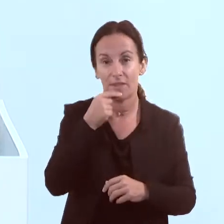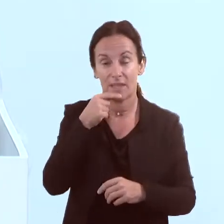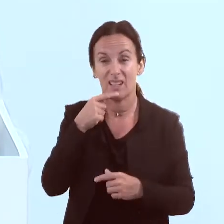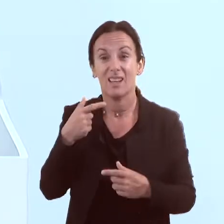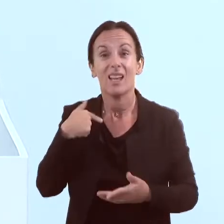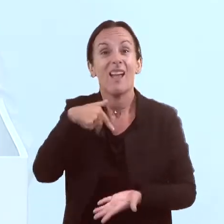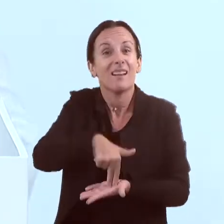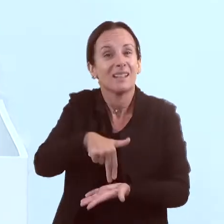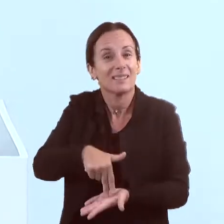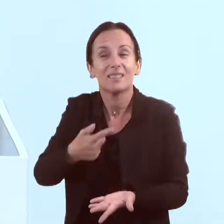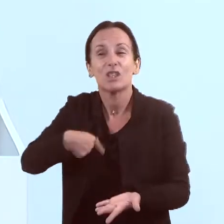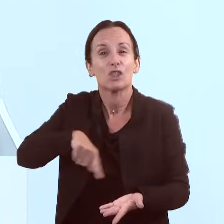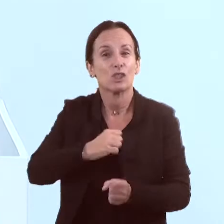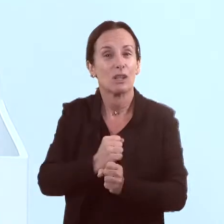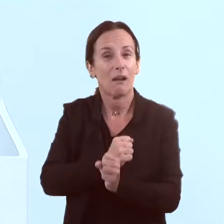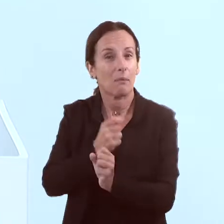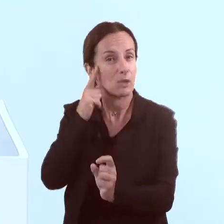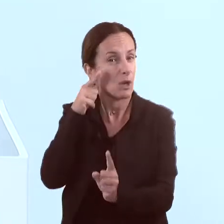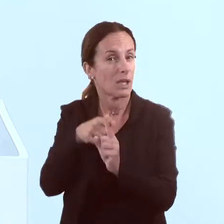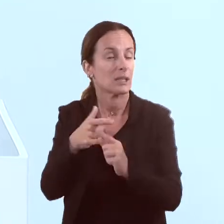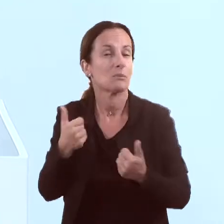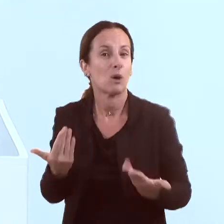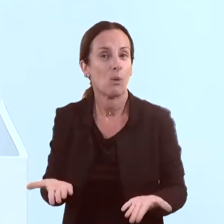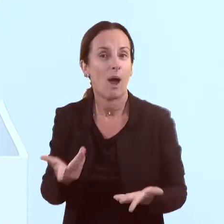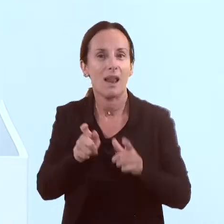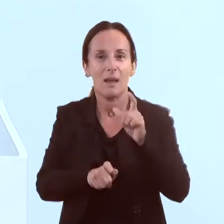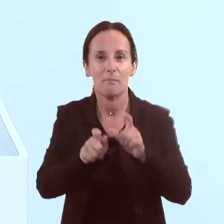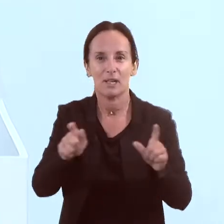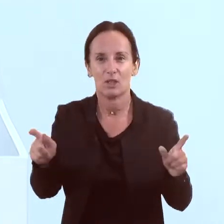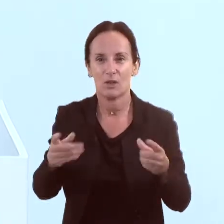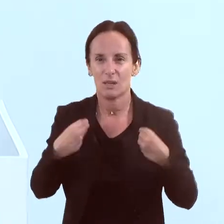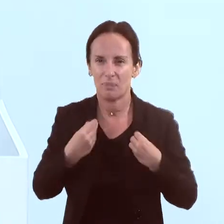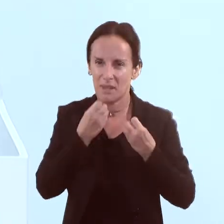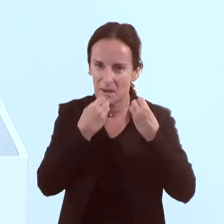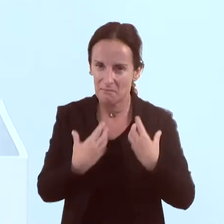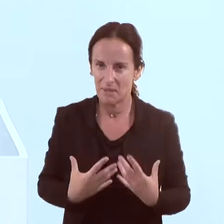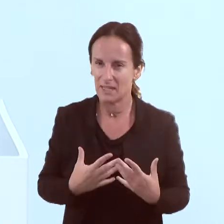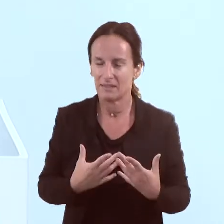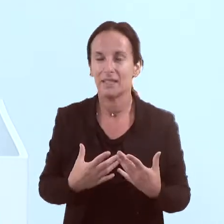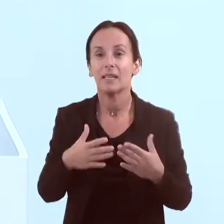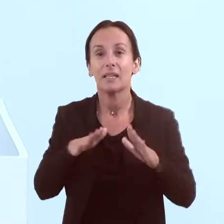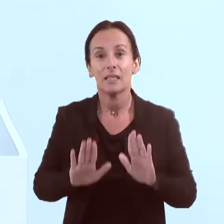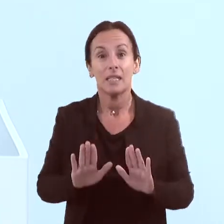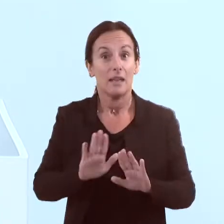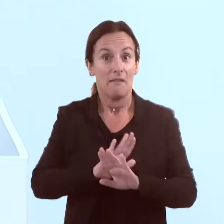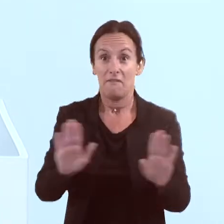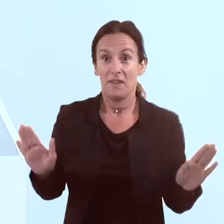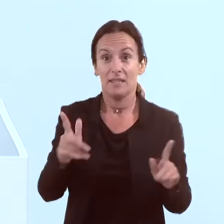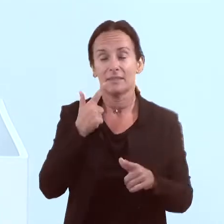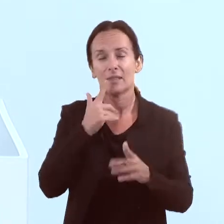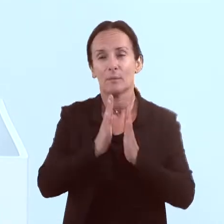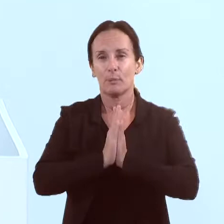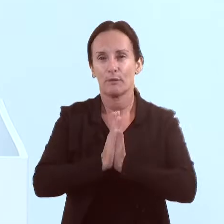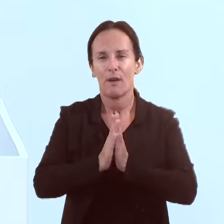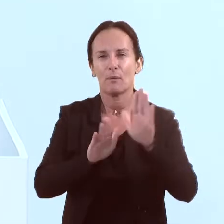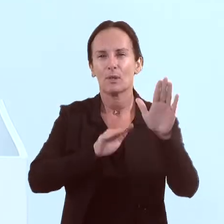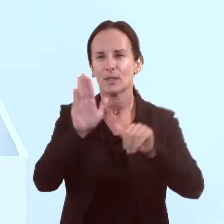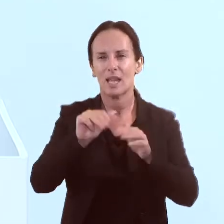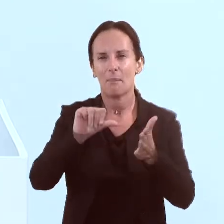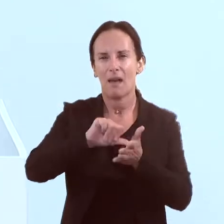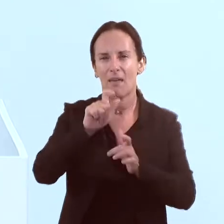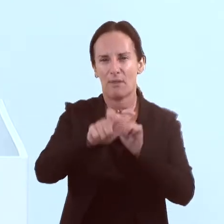posible. Y a partir de aquí, un llamamiento a la ciudadanía, y aquí le agradecería muchísimo a los medios de comunicación que se hicieran eco de